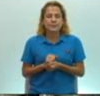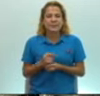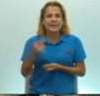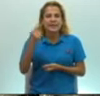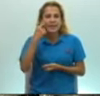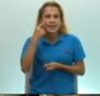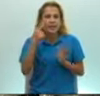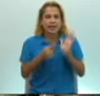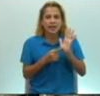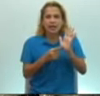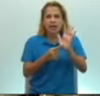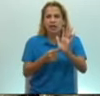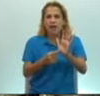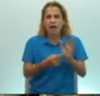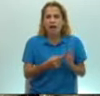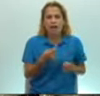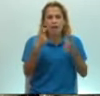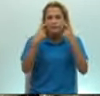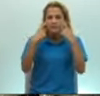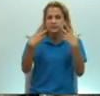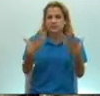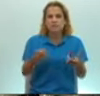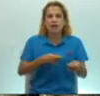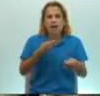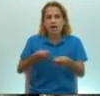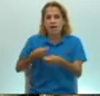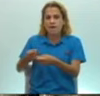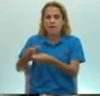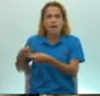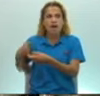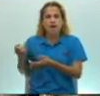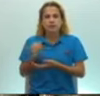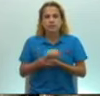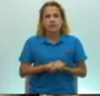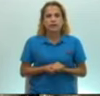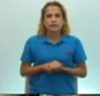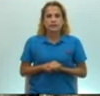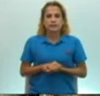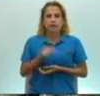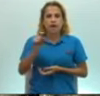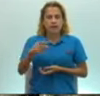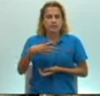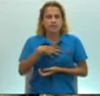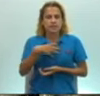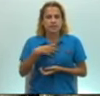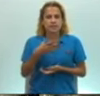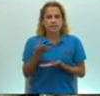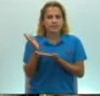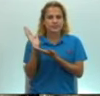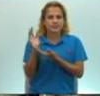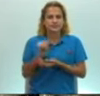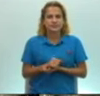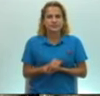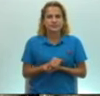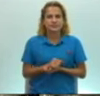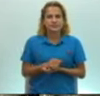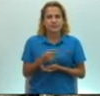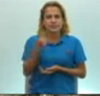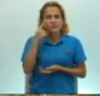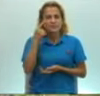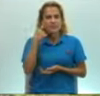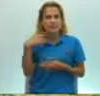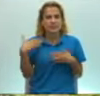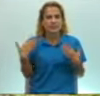bajos relieves que ilustraban, rememoraban las principales batallas y las hazañas de los emperadores. Ahí tenemos otros